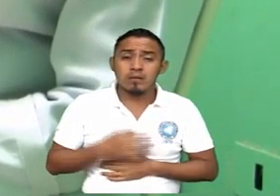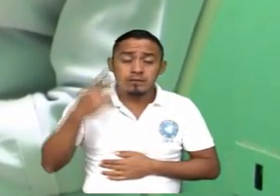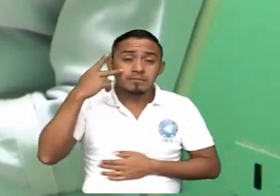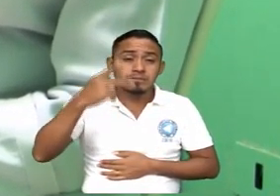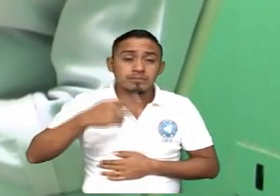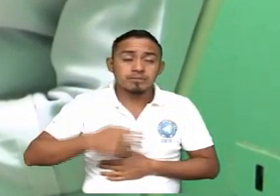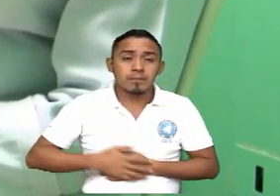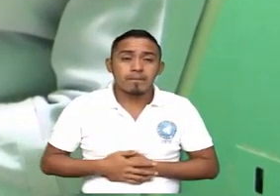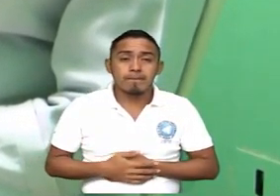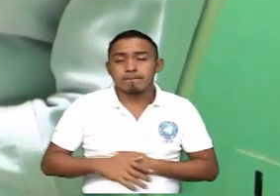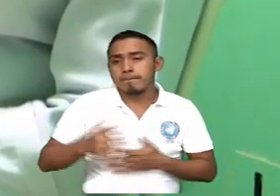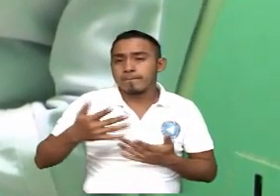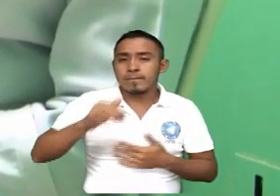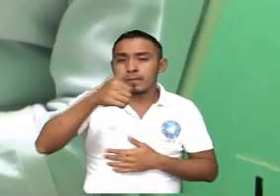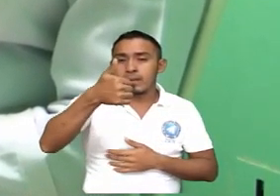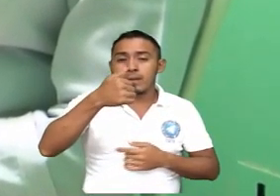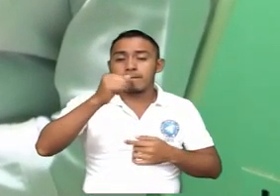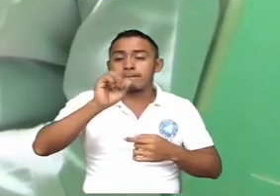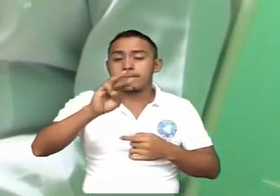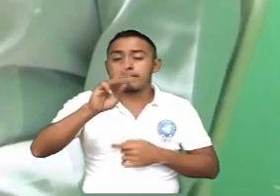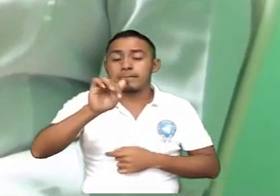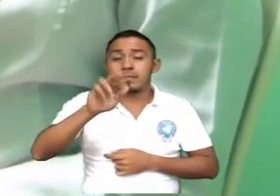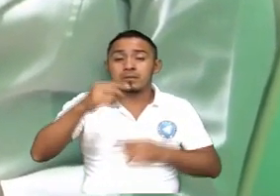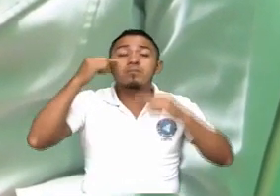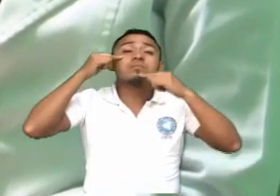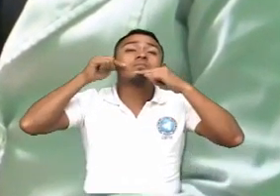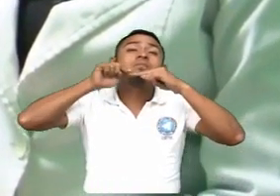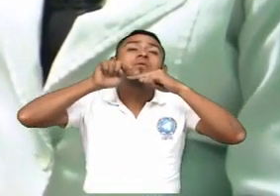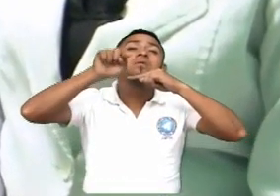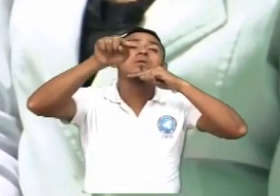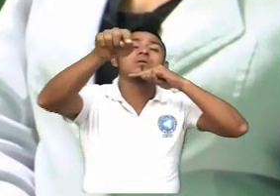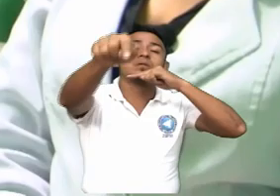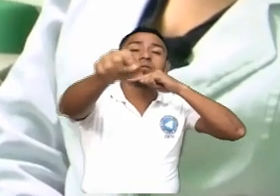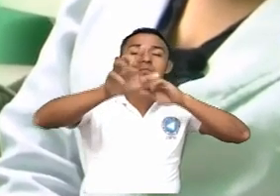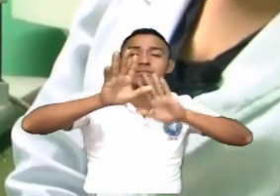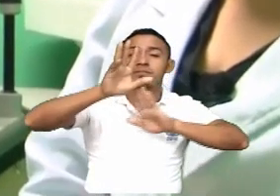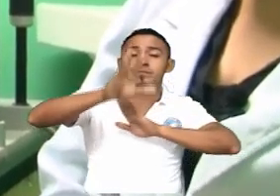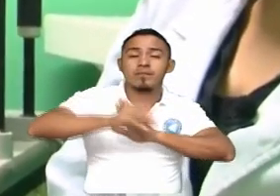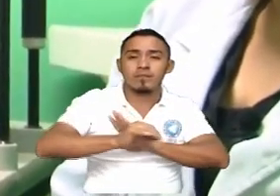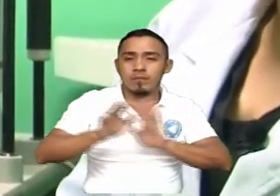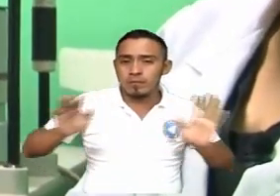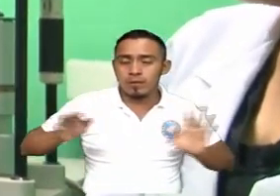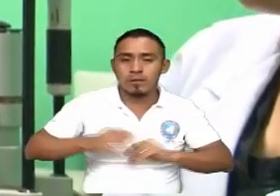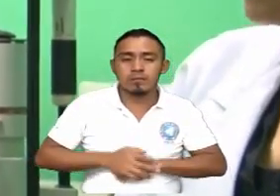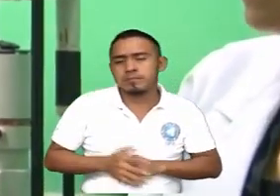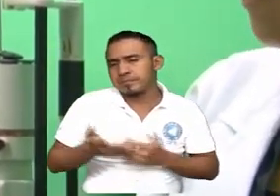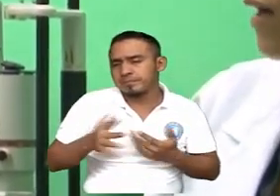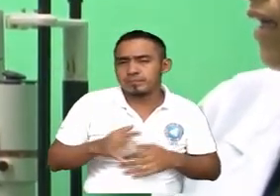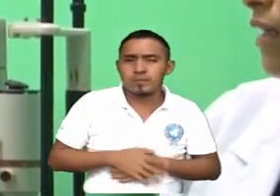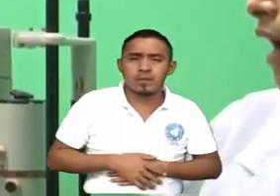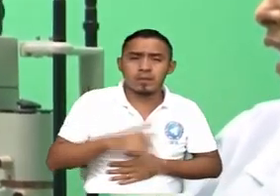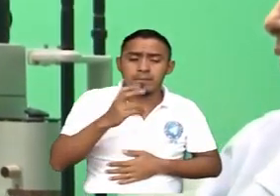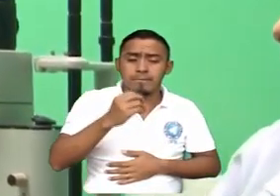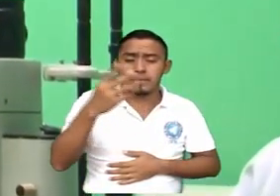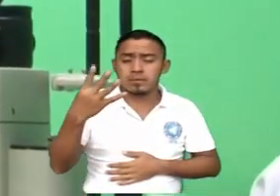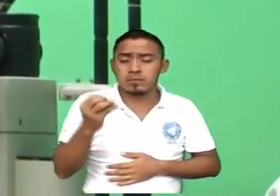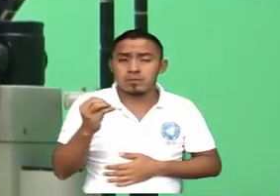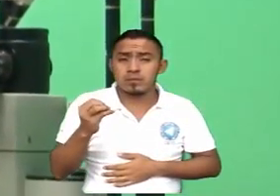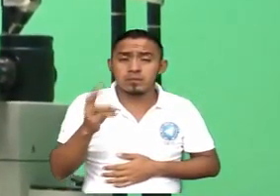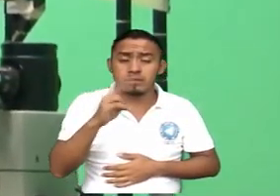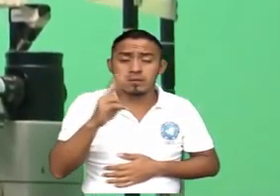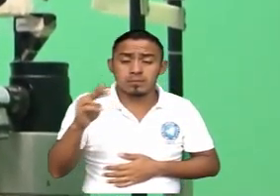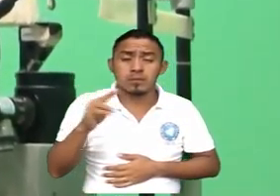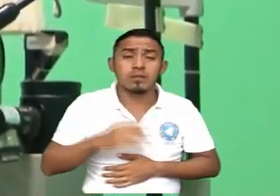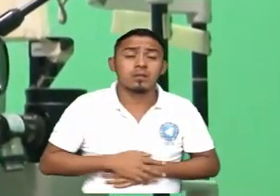a 6 metros cuánto el paciente logra ver. ¿Tiene? Lo normal es que vaya entre 20-40 a